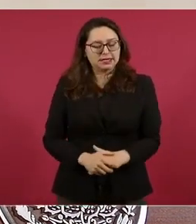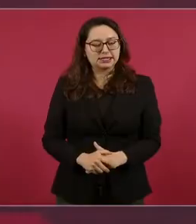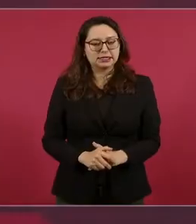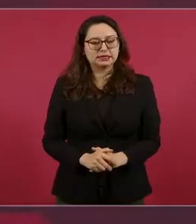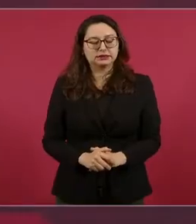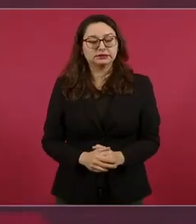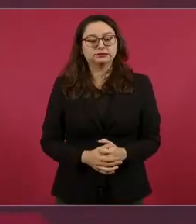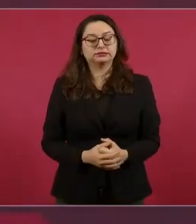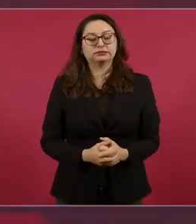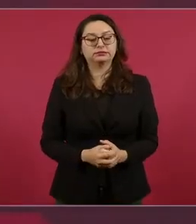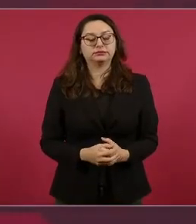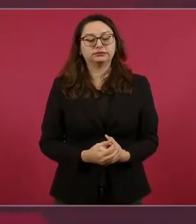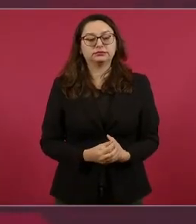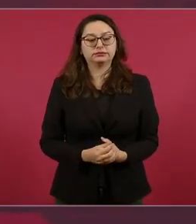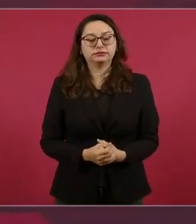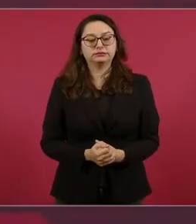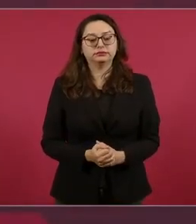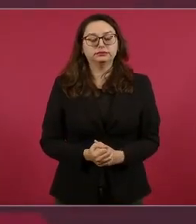especial